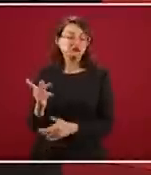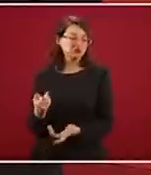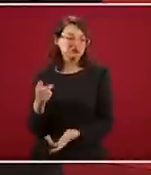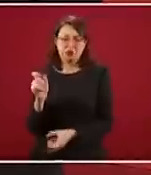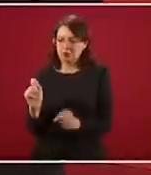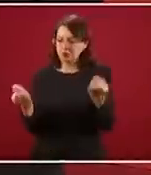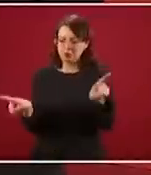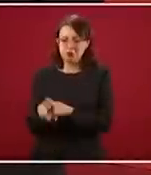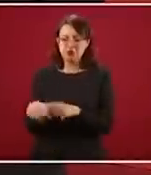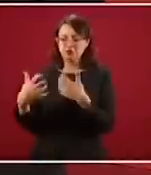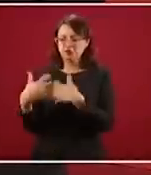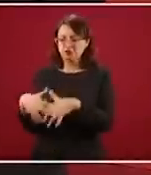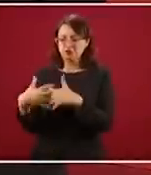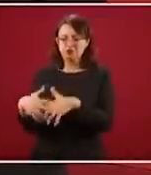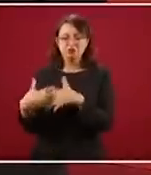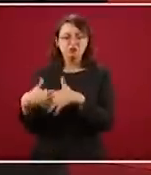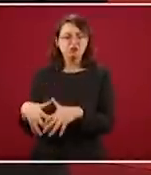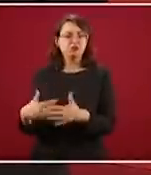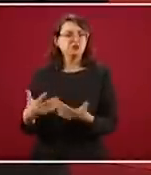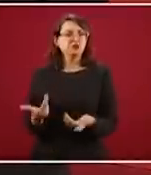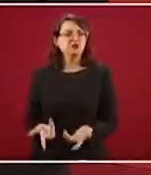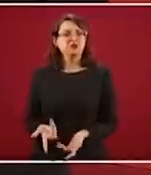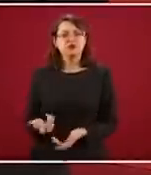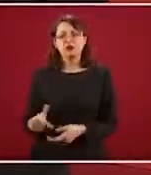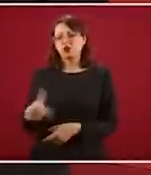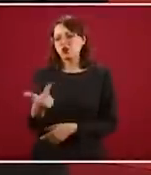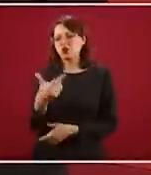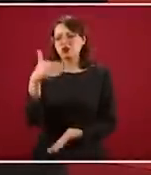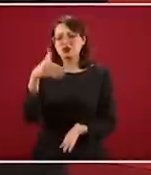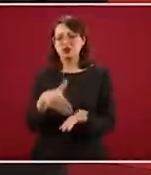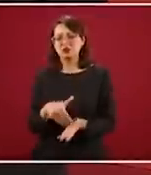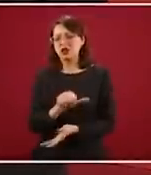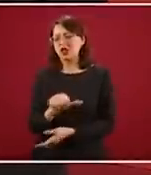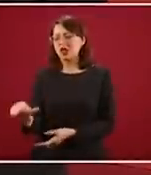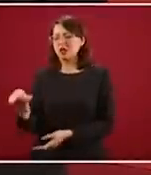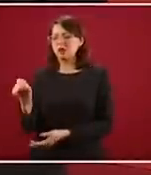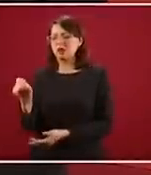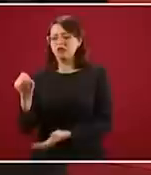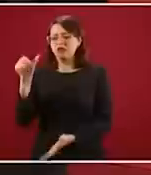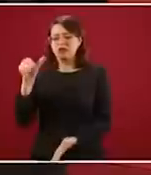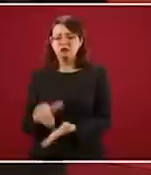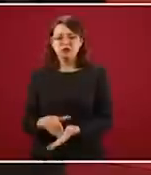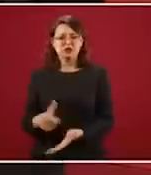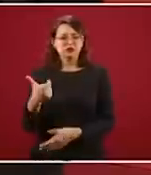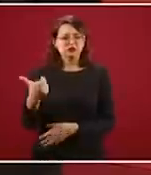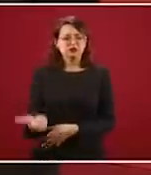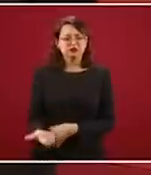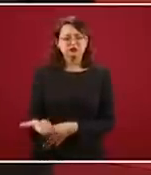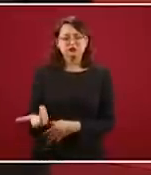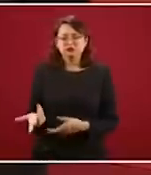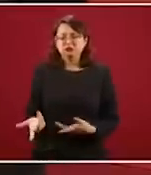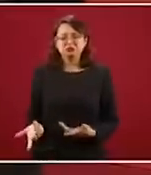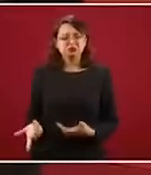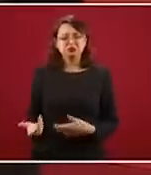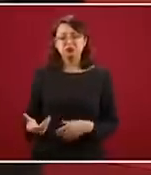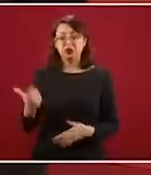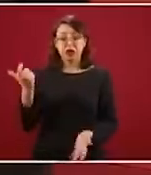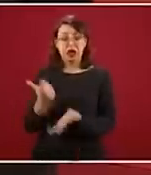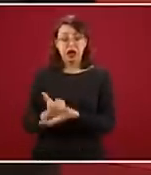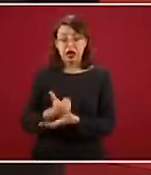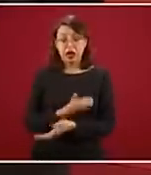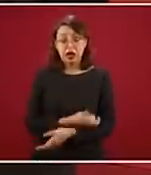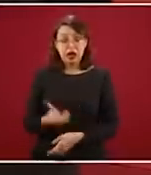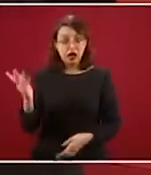encontrar con precios que van de 12,000 pesos a 20,000 pesos. Entonces, bueno, no es tanto